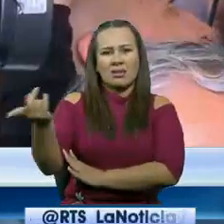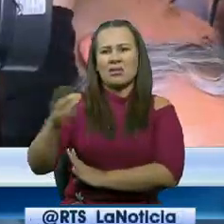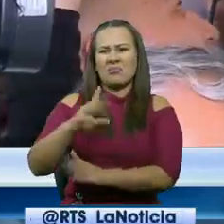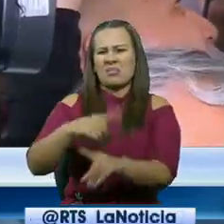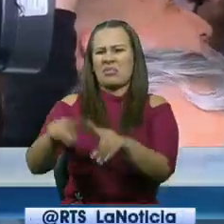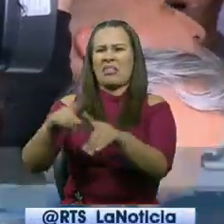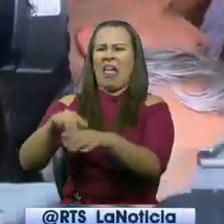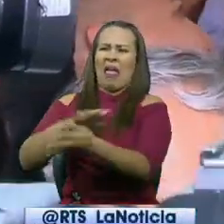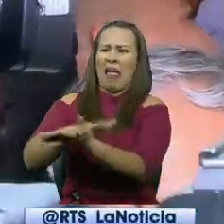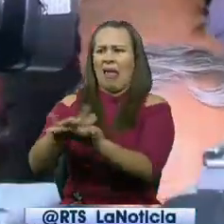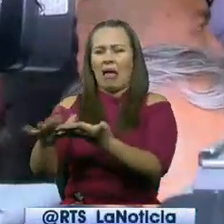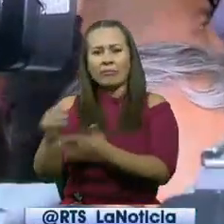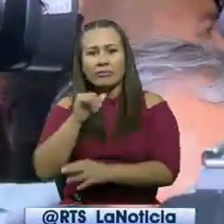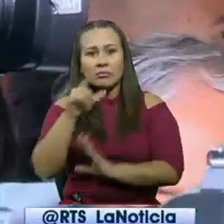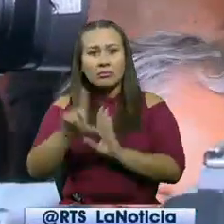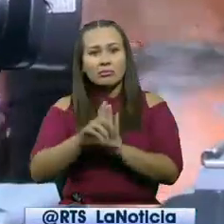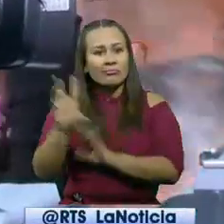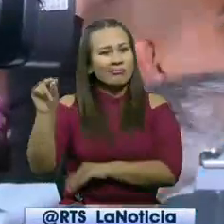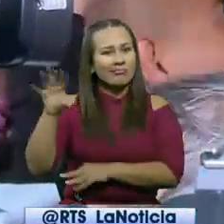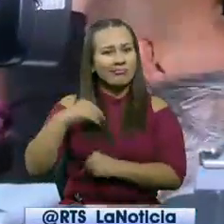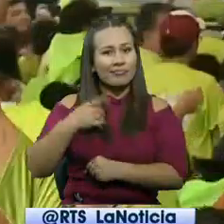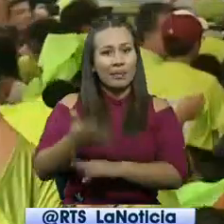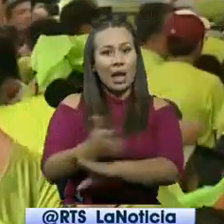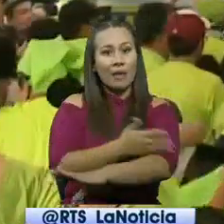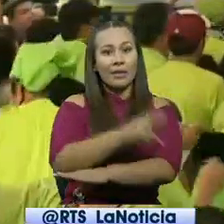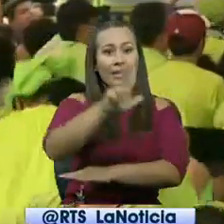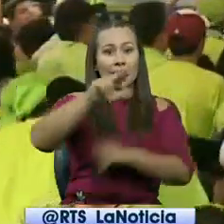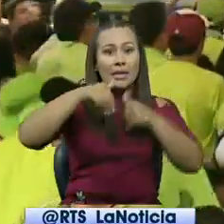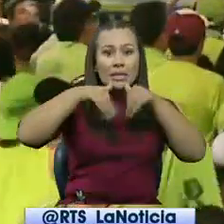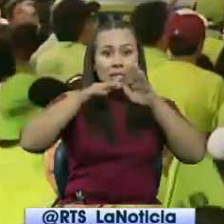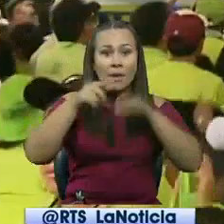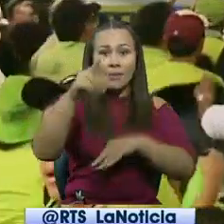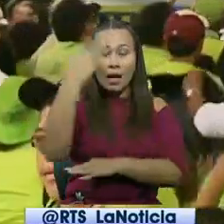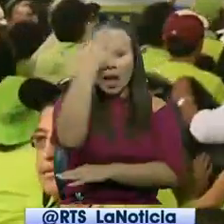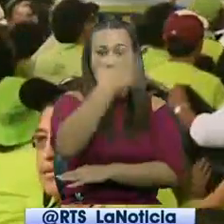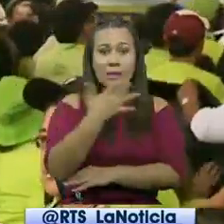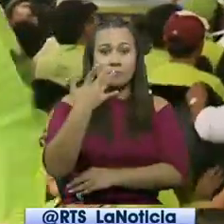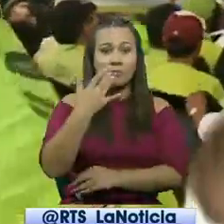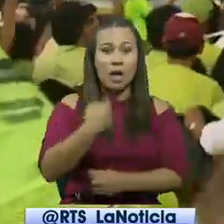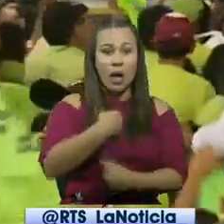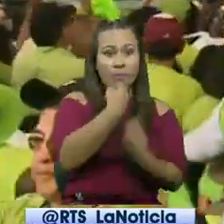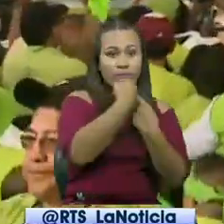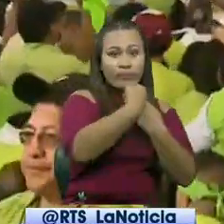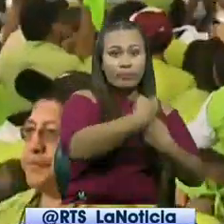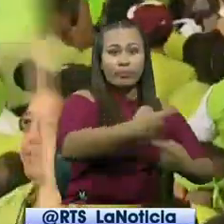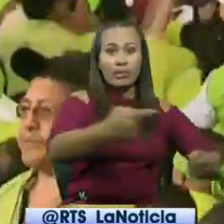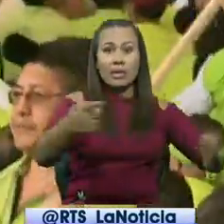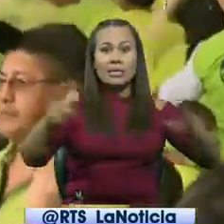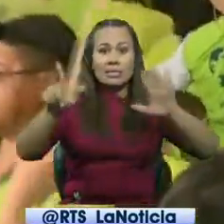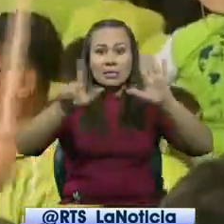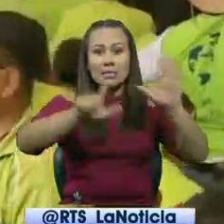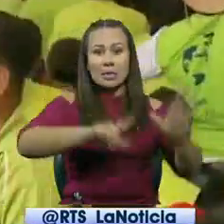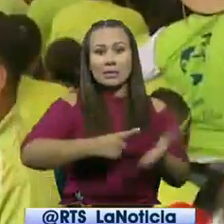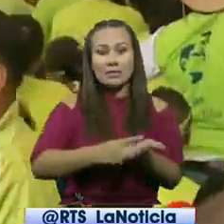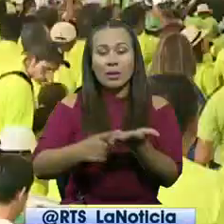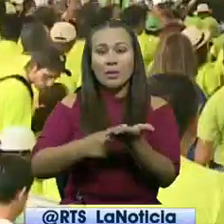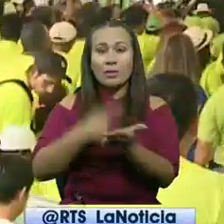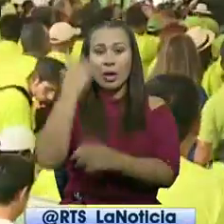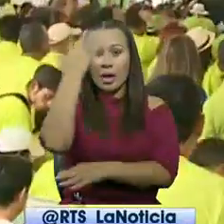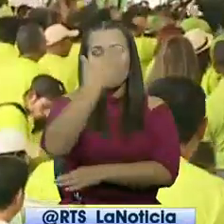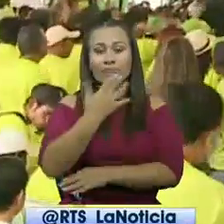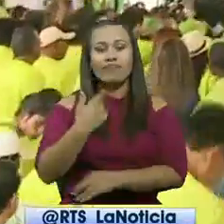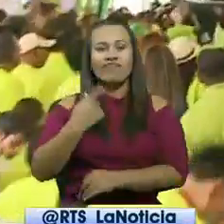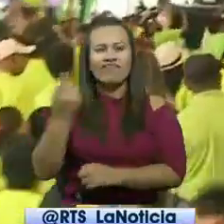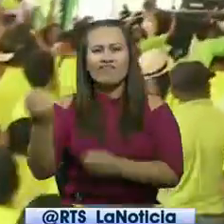ilegalidades. Ratificaron que, como ya lo habían anunciado el pasado 3 de diciembre en Esmeraldas, en la séptima convención nacional del movimiento, que si